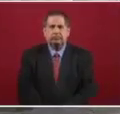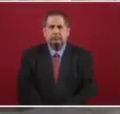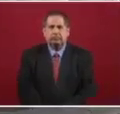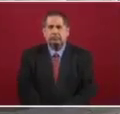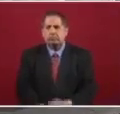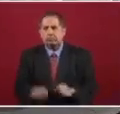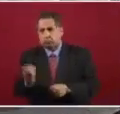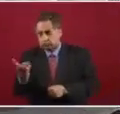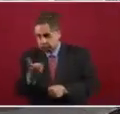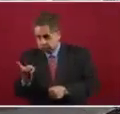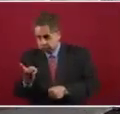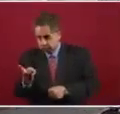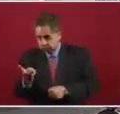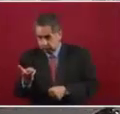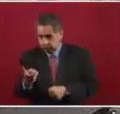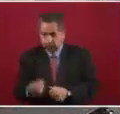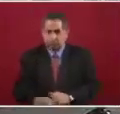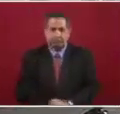ustedes tres,